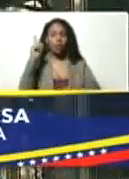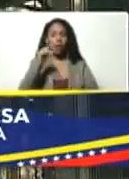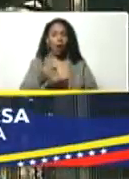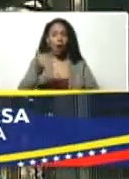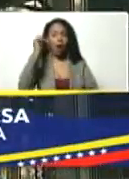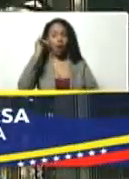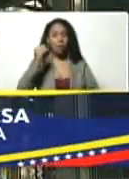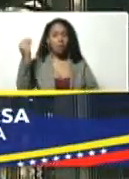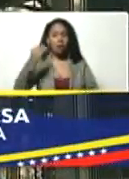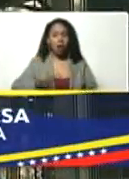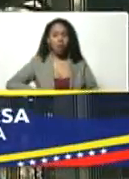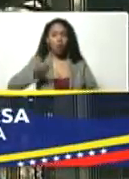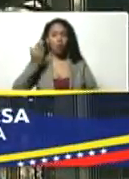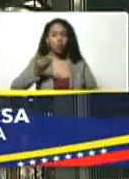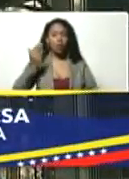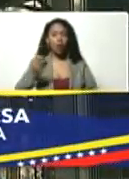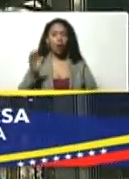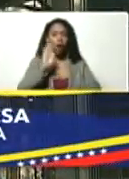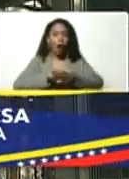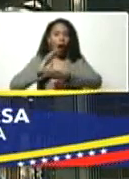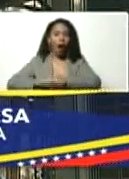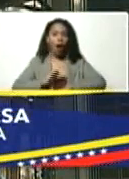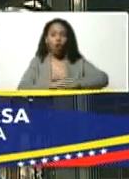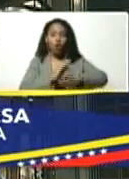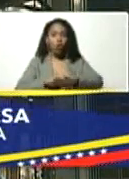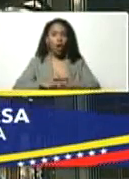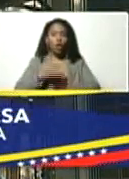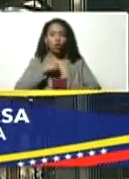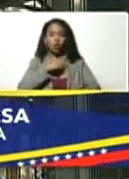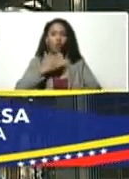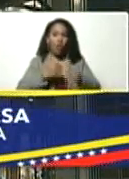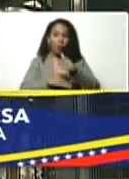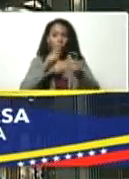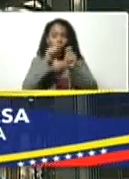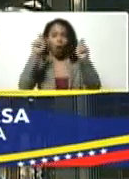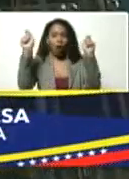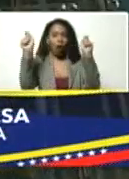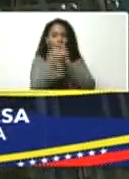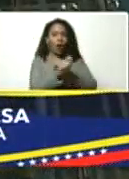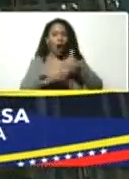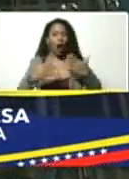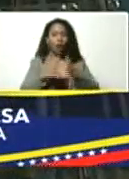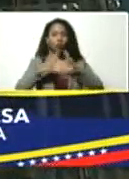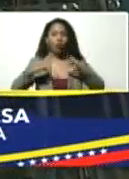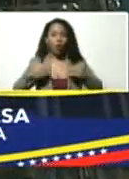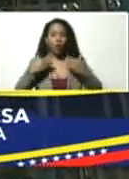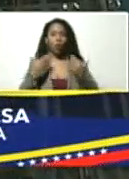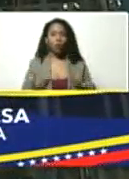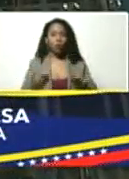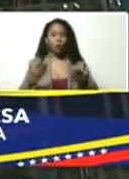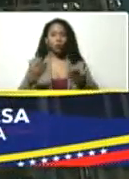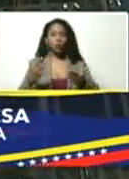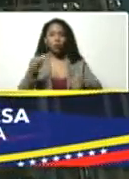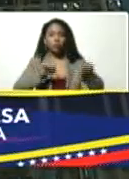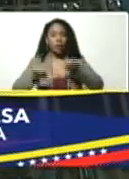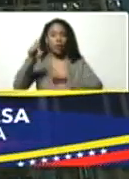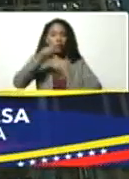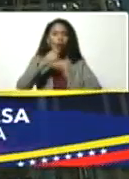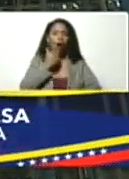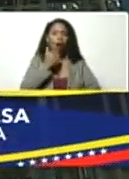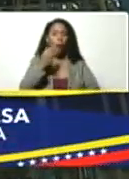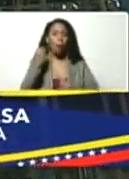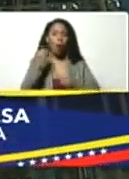más importante, los alcoholes. Los alcoholes que los vamos a transformar a todos los líquidos necesarios para